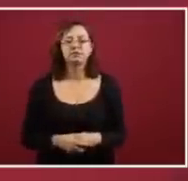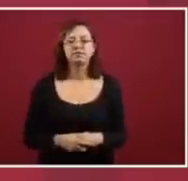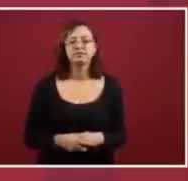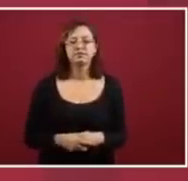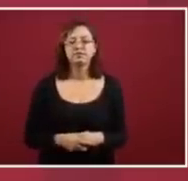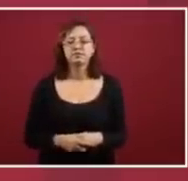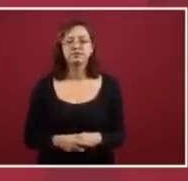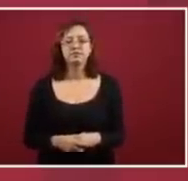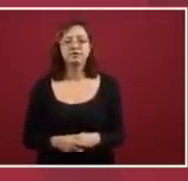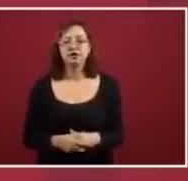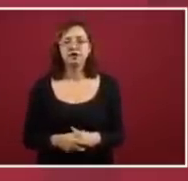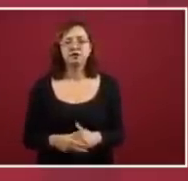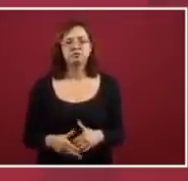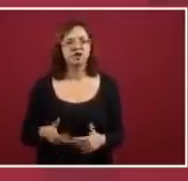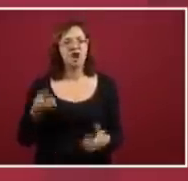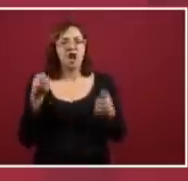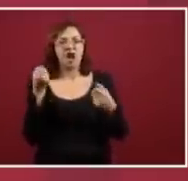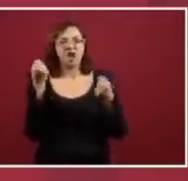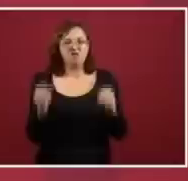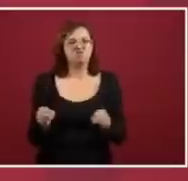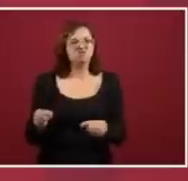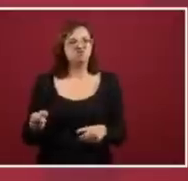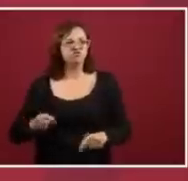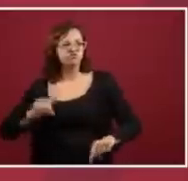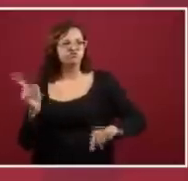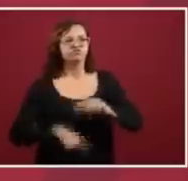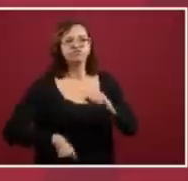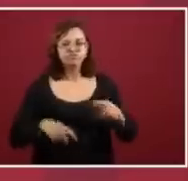sin utilizar la fuerza,